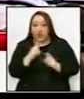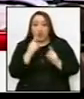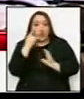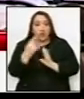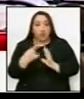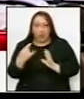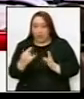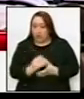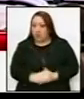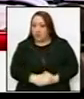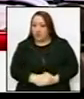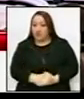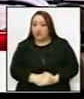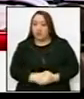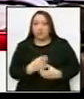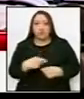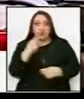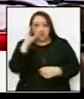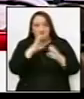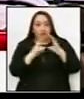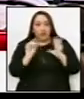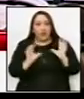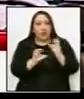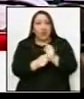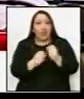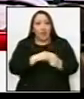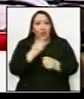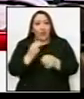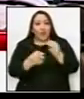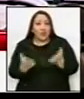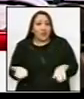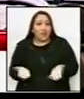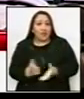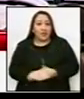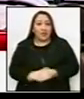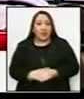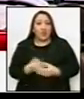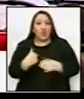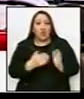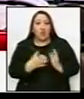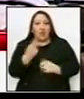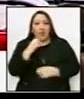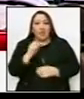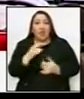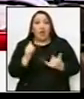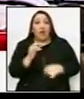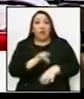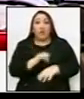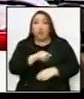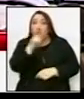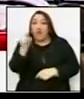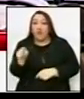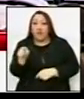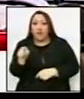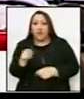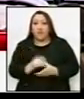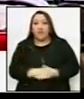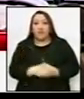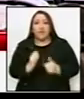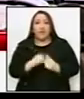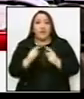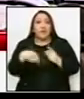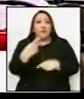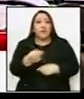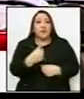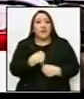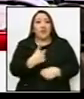audios, pero estaban buscando capturar el Poder Judicial. Es más, tenían un plan para decir, ahora le tocó a él, en la próxima me